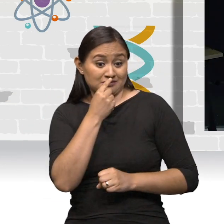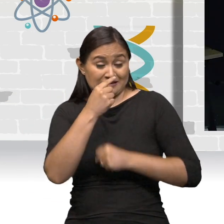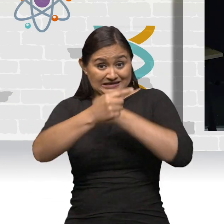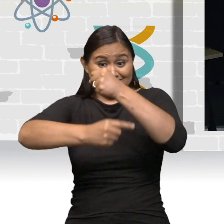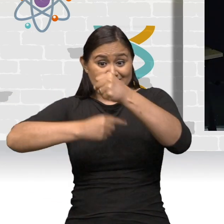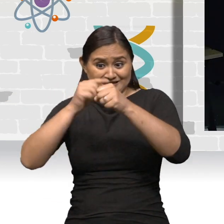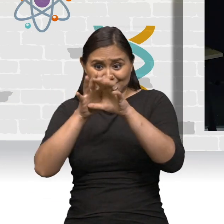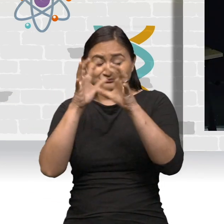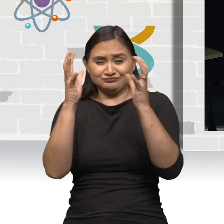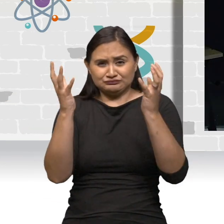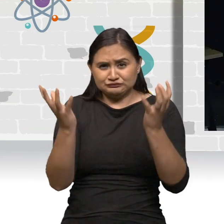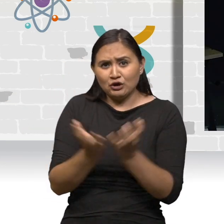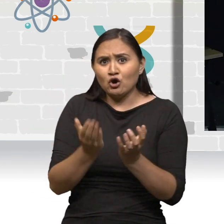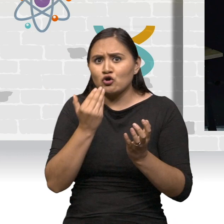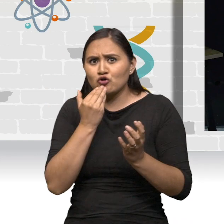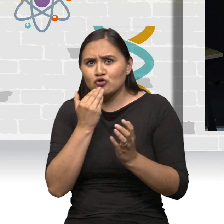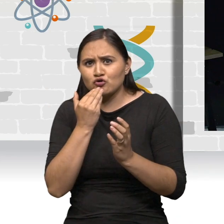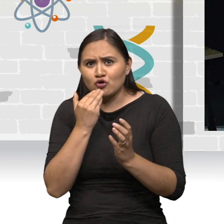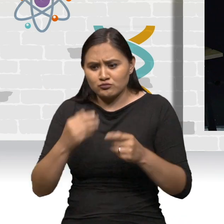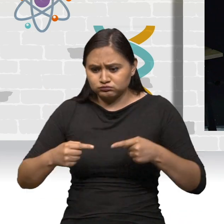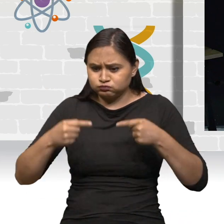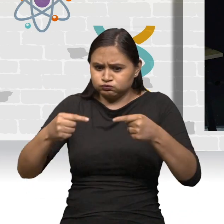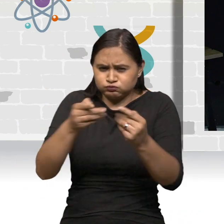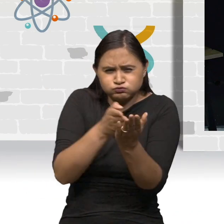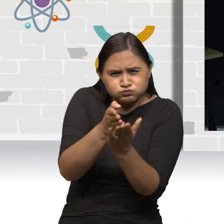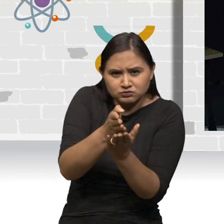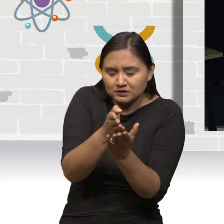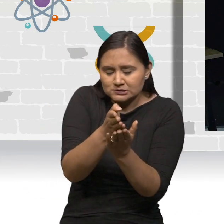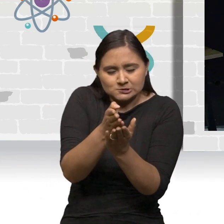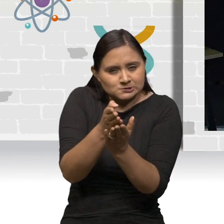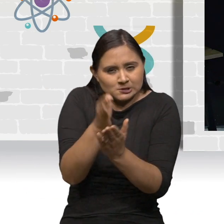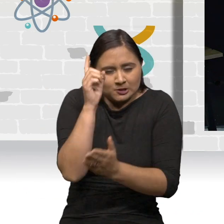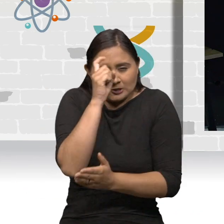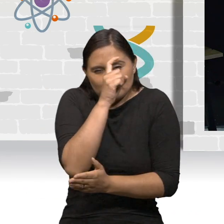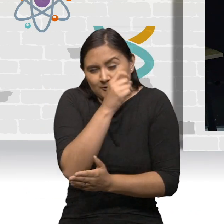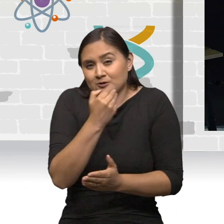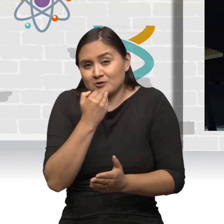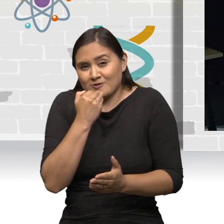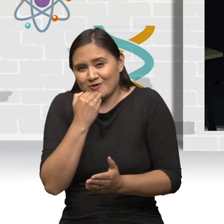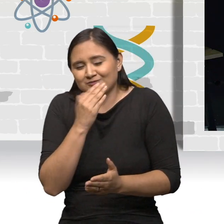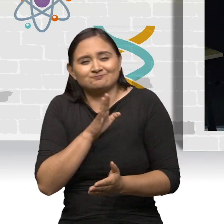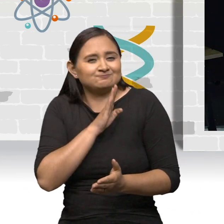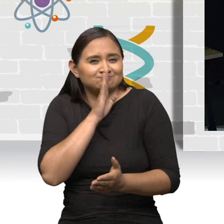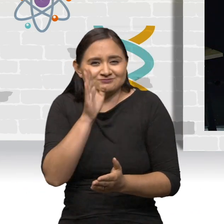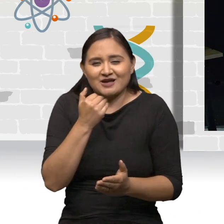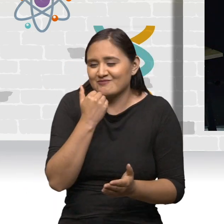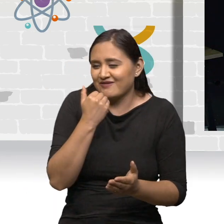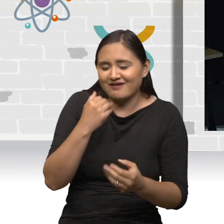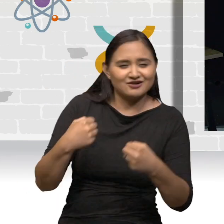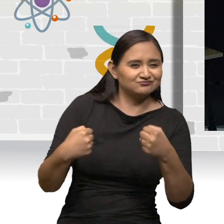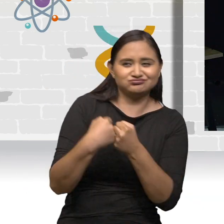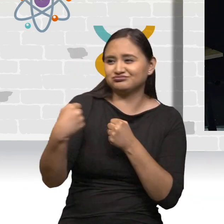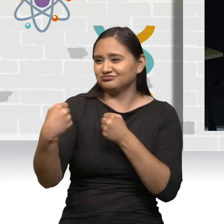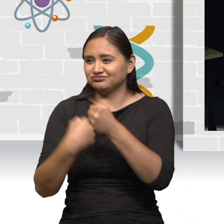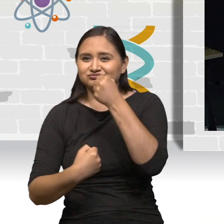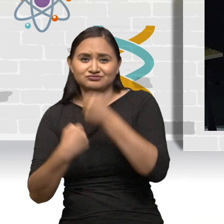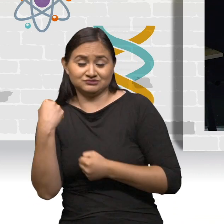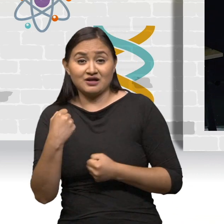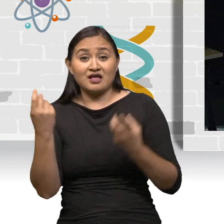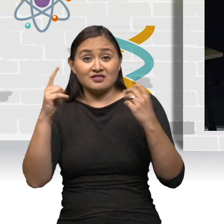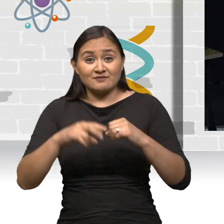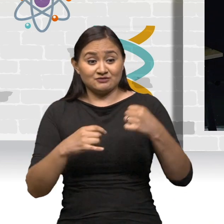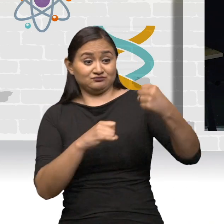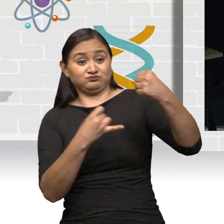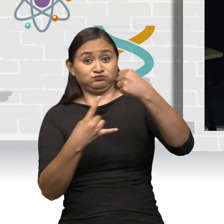la Tierra es muy difícil evidenciar el movimiento rectilíneo uniforme, pues siempre habrá rozamiento con algo. Además, las